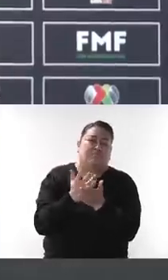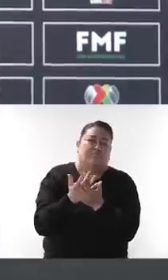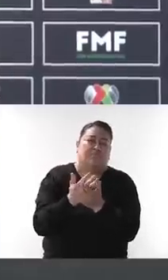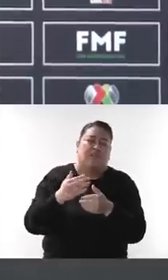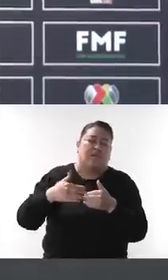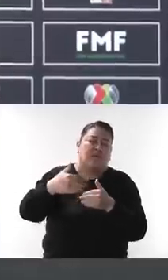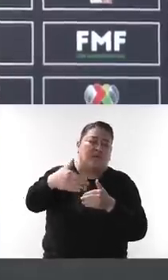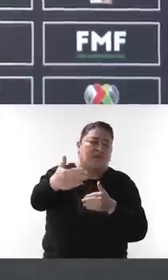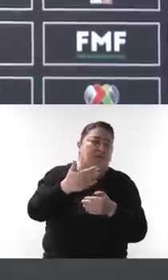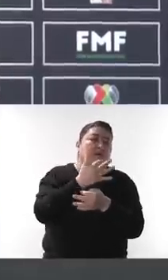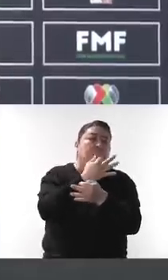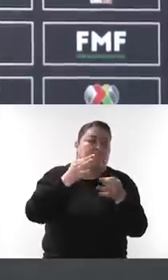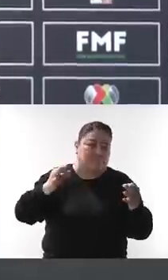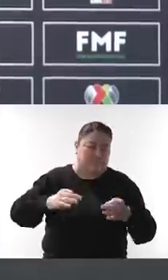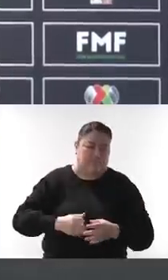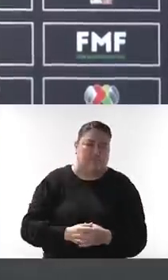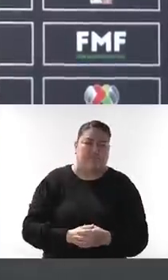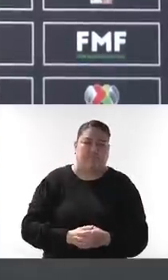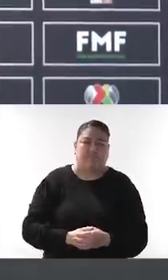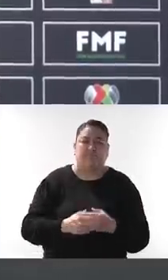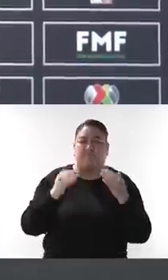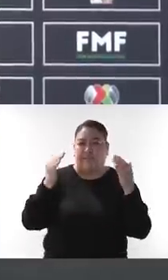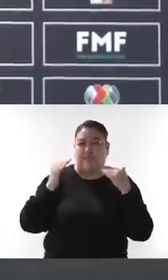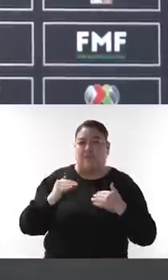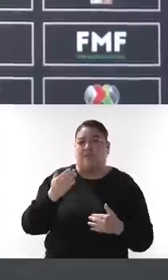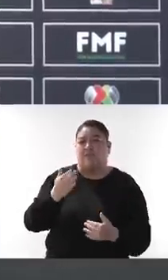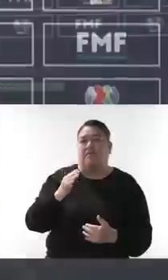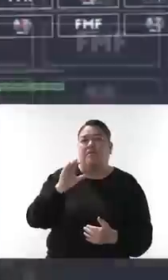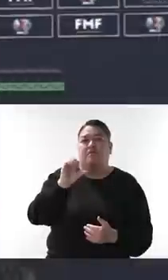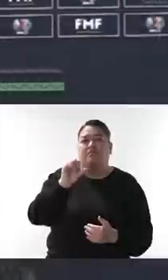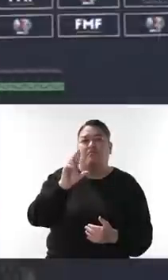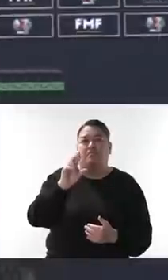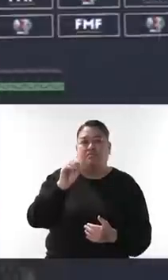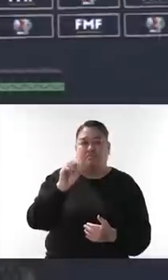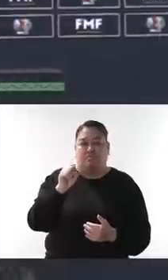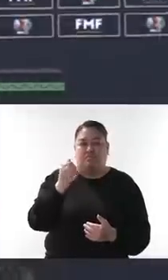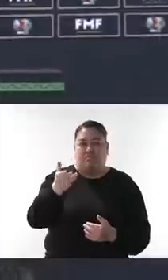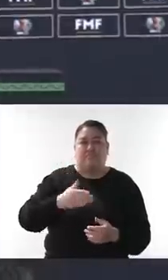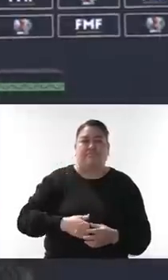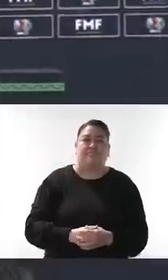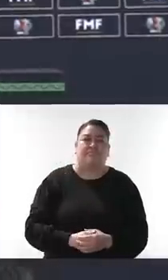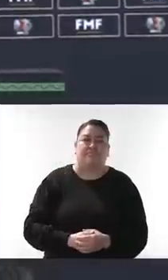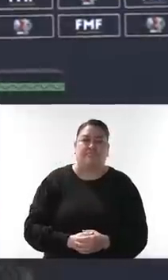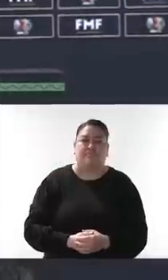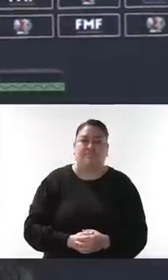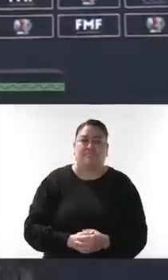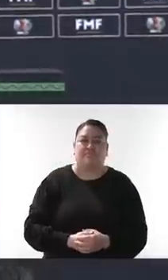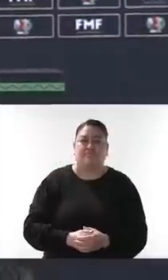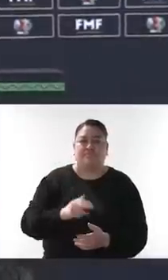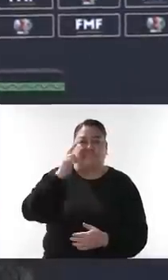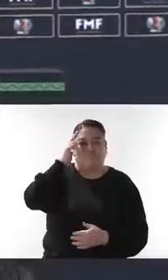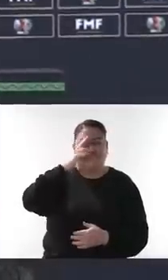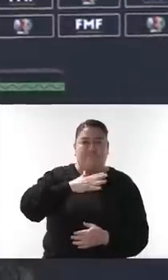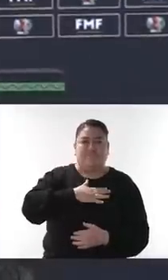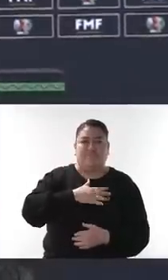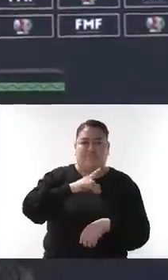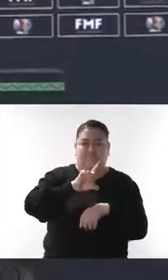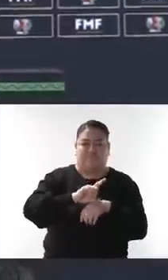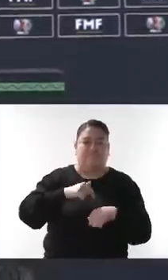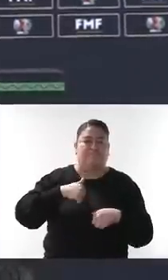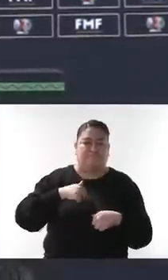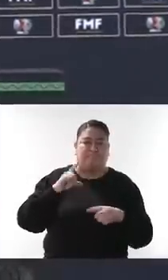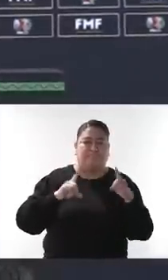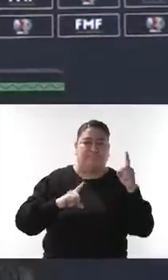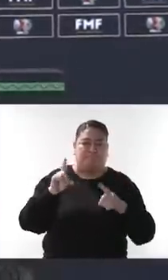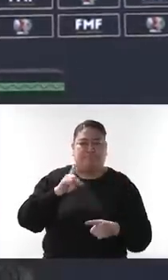próximos días. Seguimos con Carlos Ponce de León, de Record. Saludos, buen día. Una pregunta